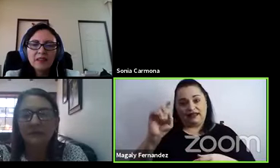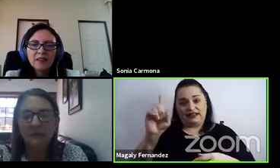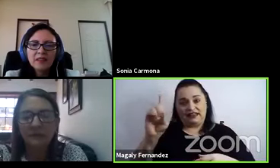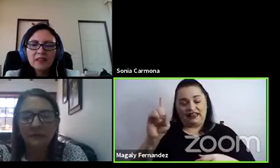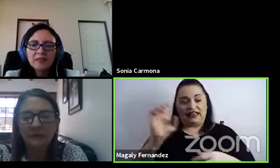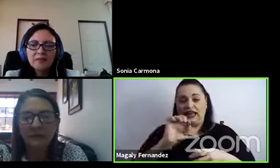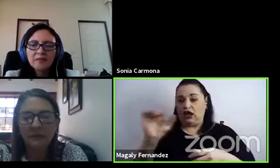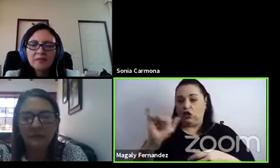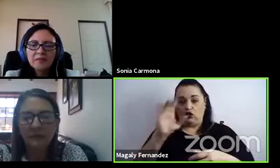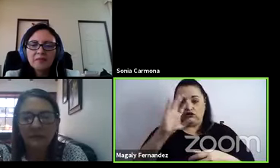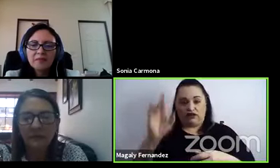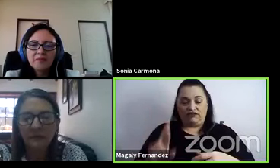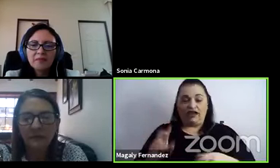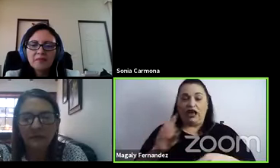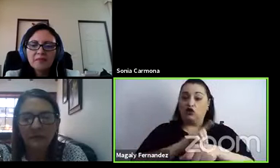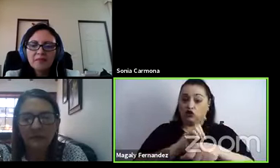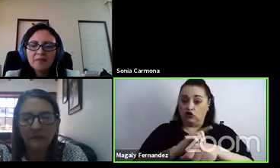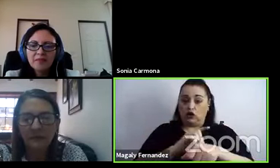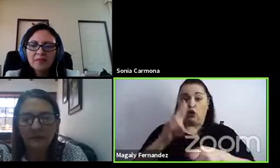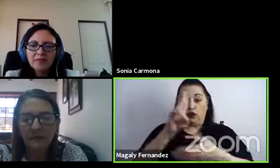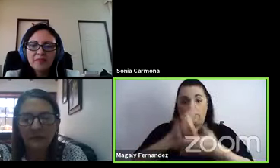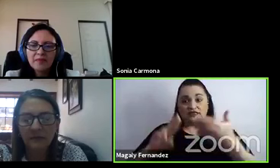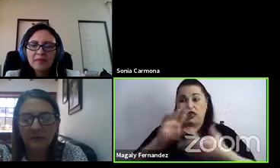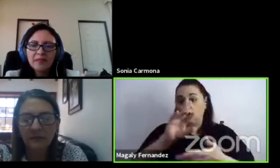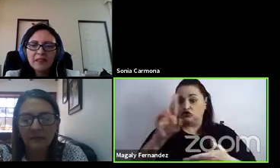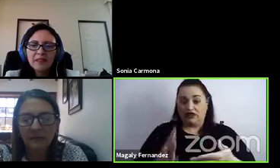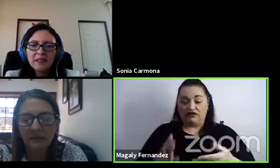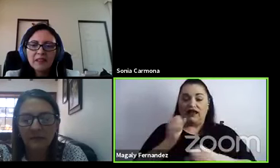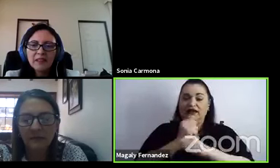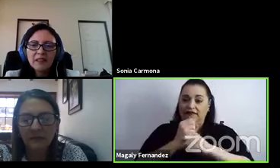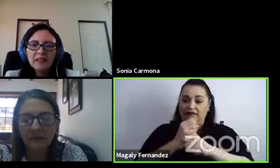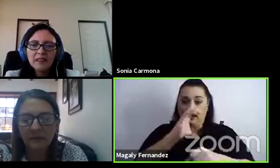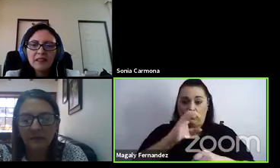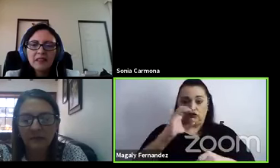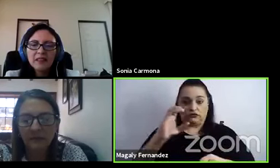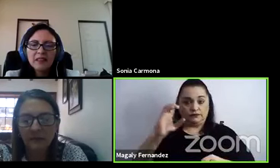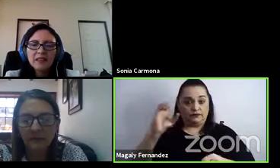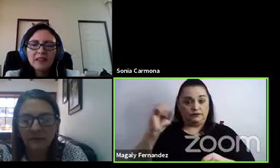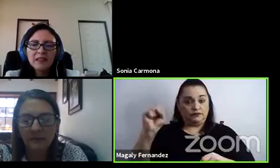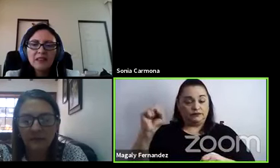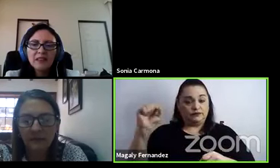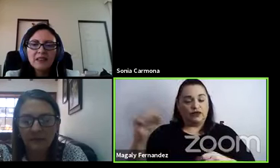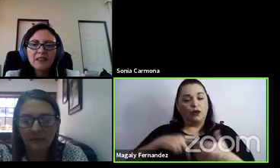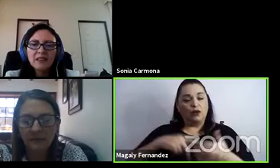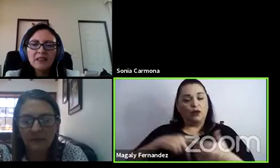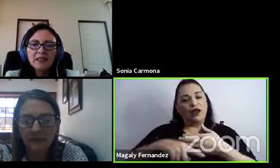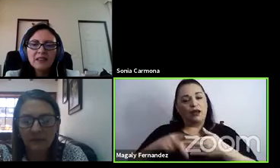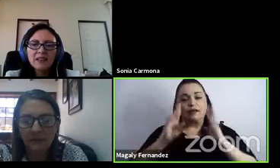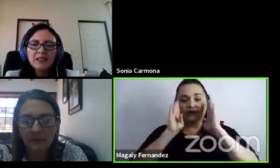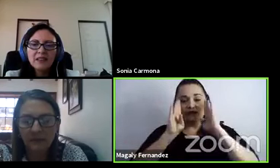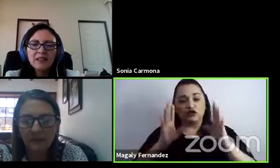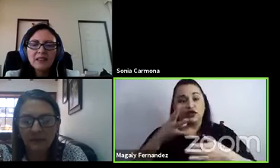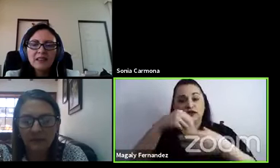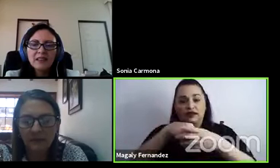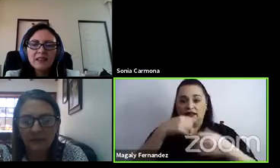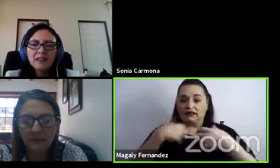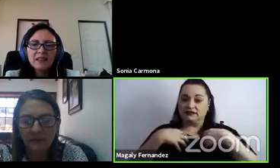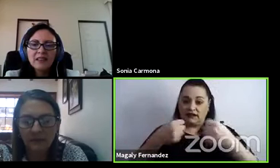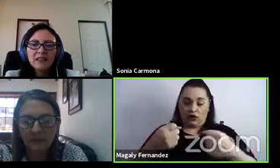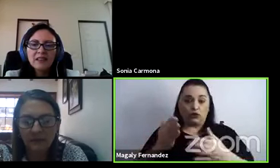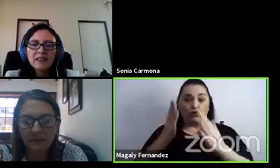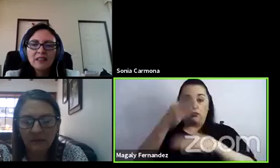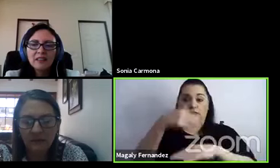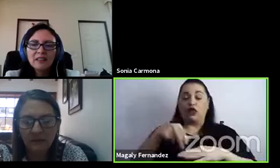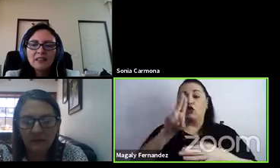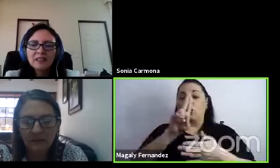por la Universidad de Costa Rica y ha trabajado en la Caja Costarricense del Seguro Social, el Programa de Atención Integral de Salud, convenio UCR